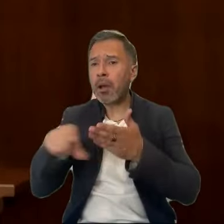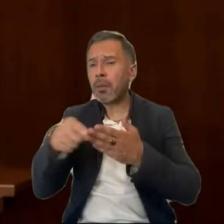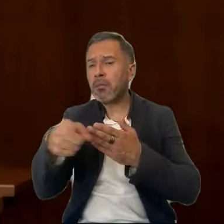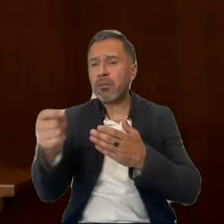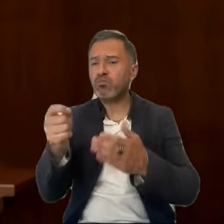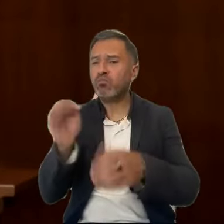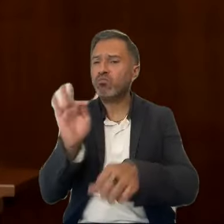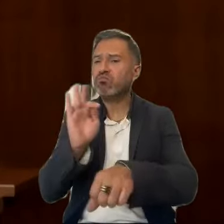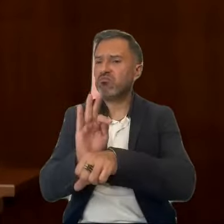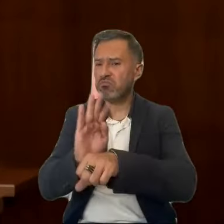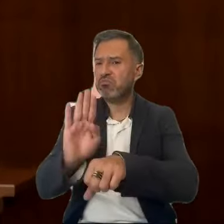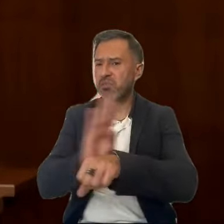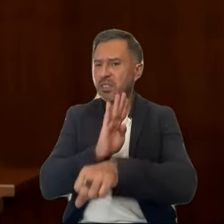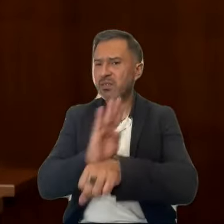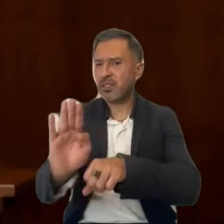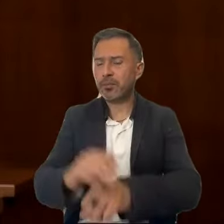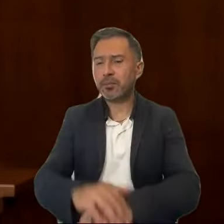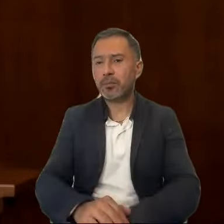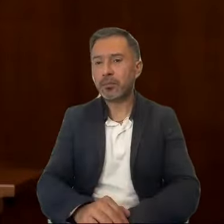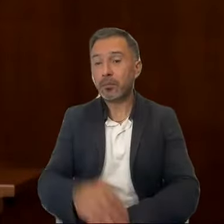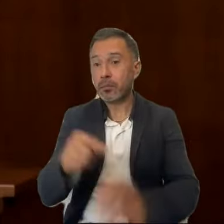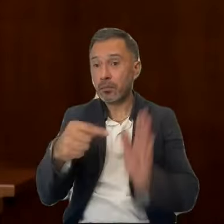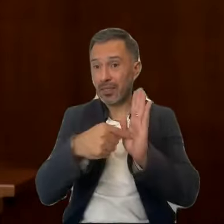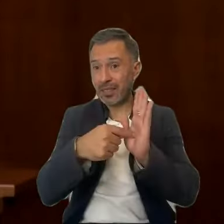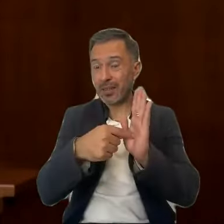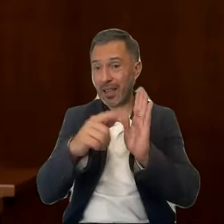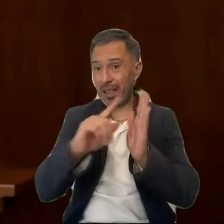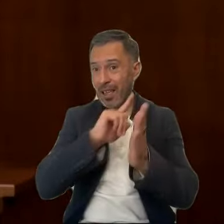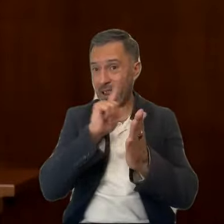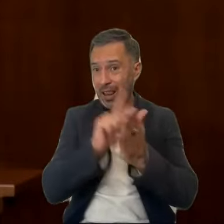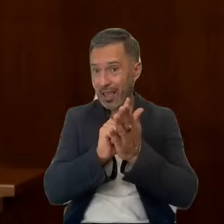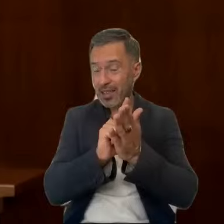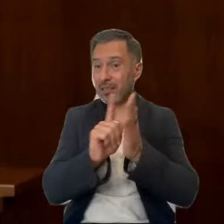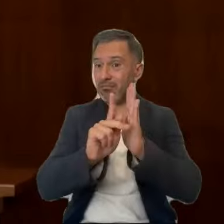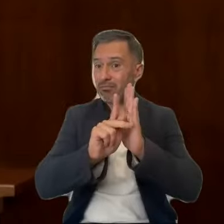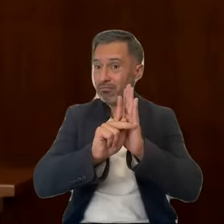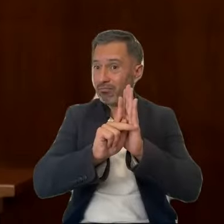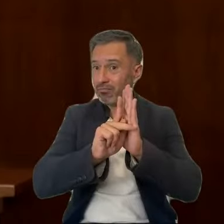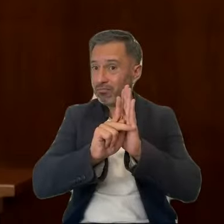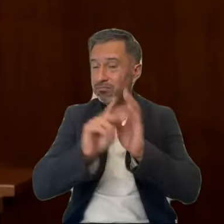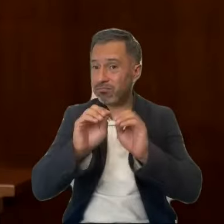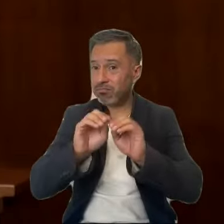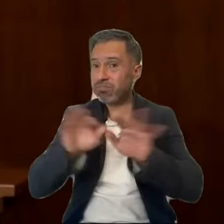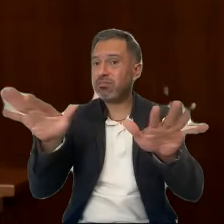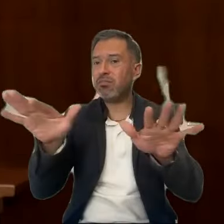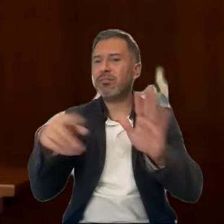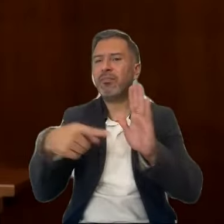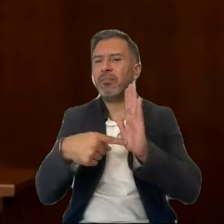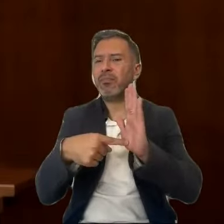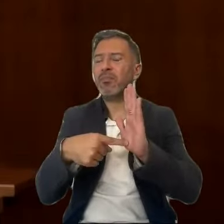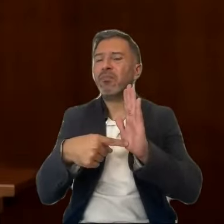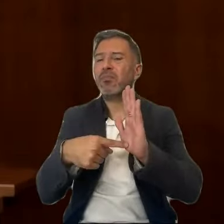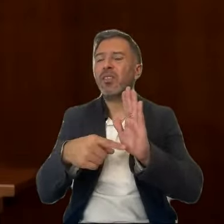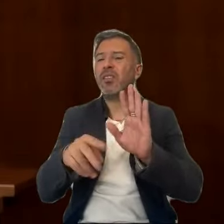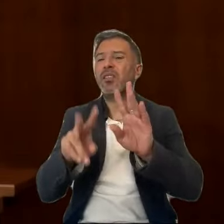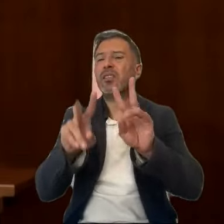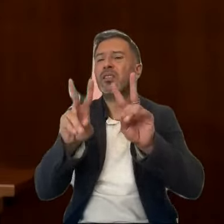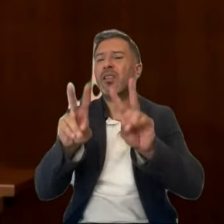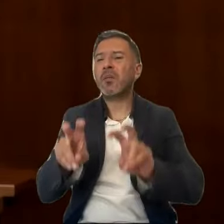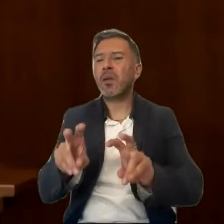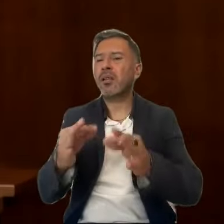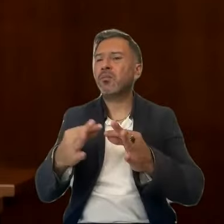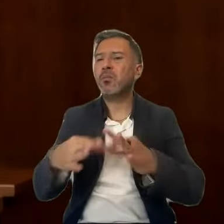la expedición de esta ley, se pretende abordar tres aspectos fundamentales dentro del